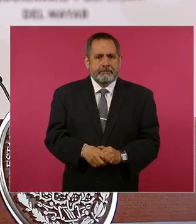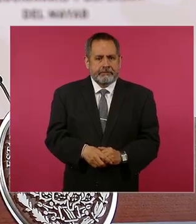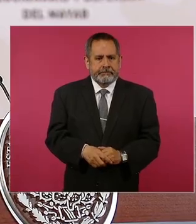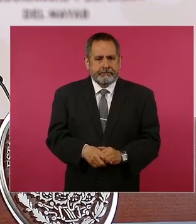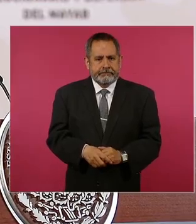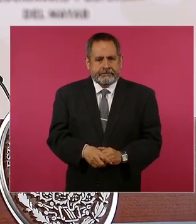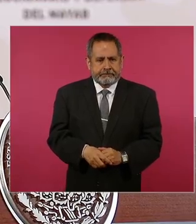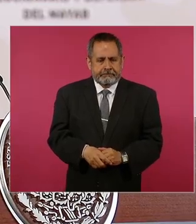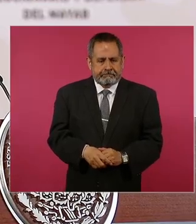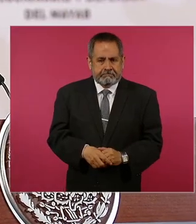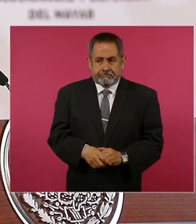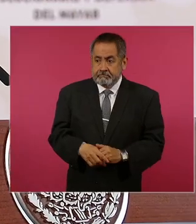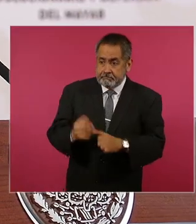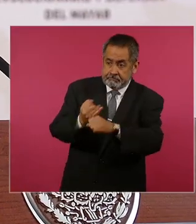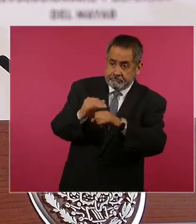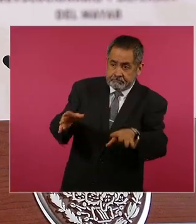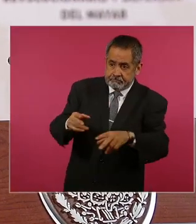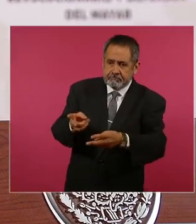Y da frutos,